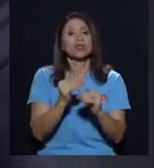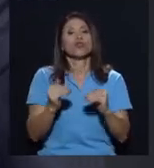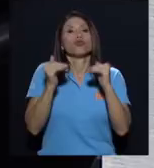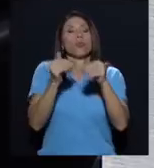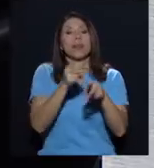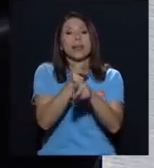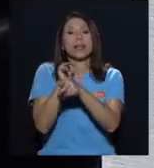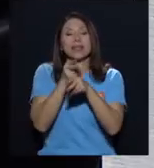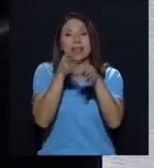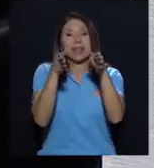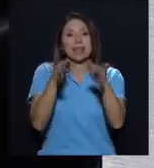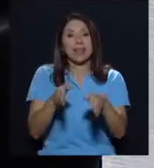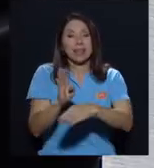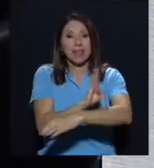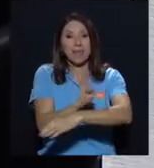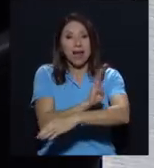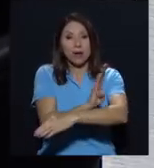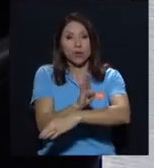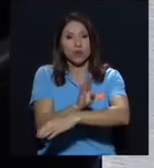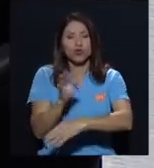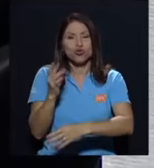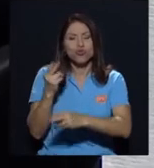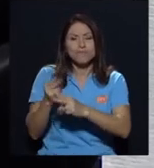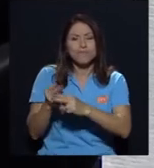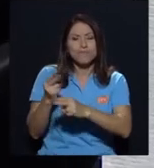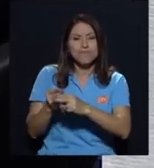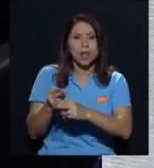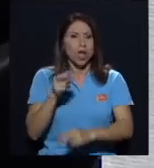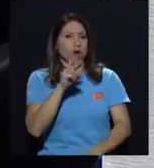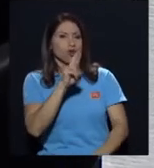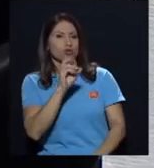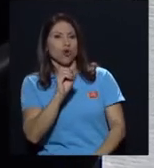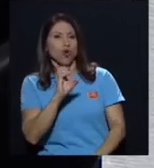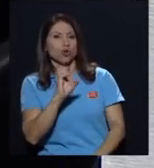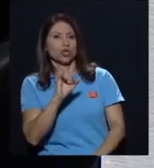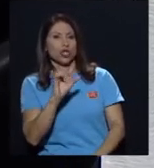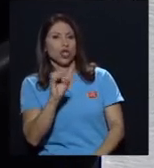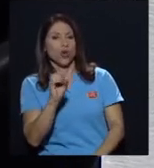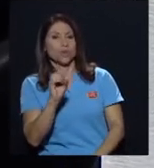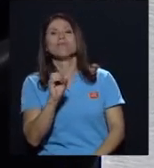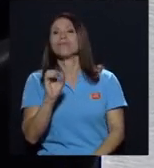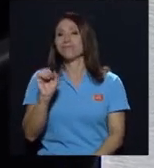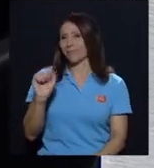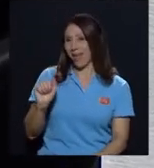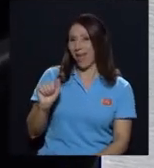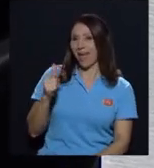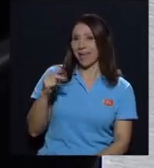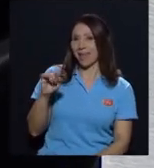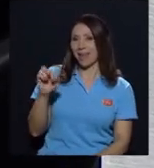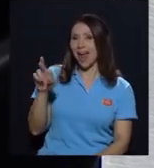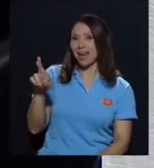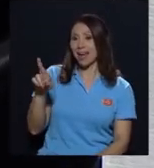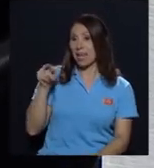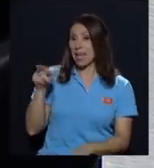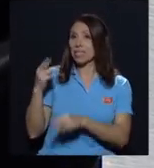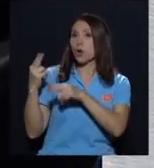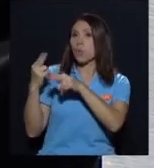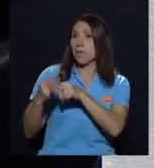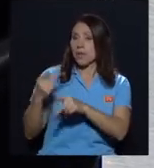rocío doña rocío aguilar gas es un nombramiento totalmente acertado